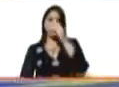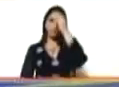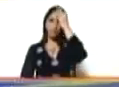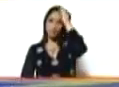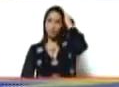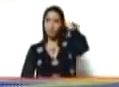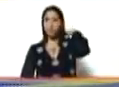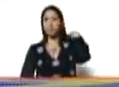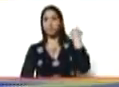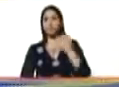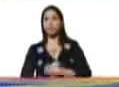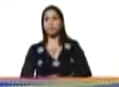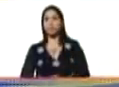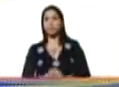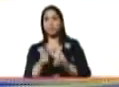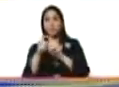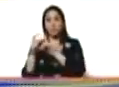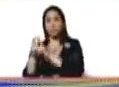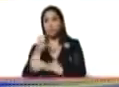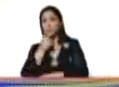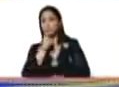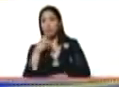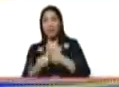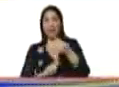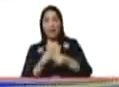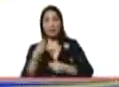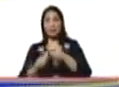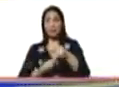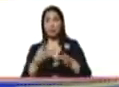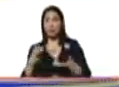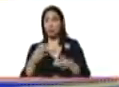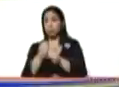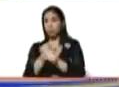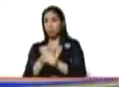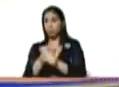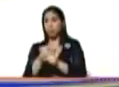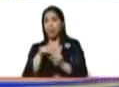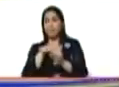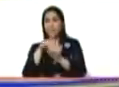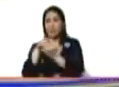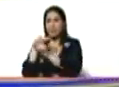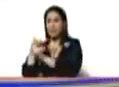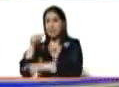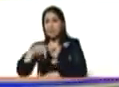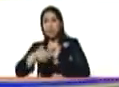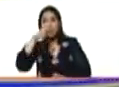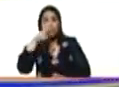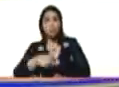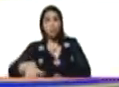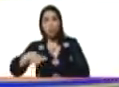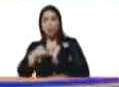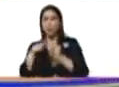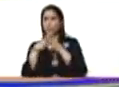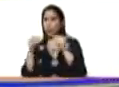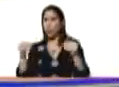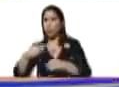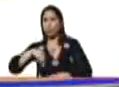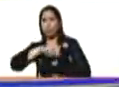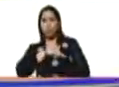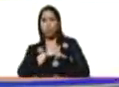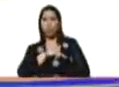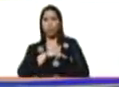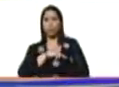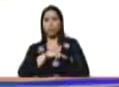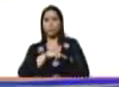Frack. Hacer creíble una amenaza. Aquí todo el pueblo, todo el país, todos nosotros nos